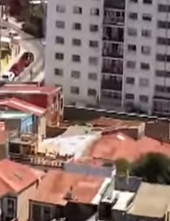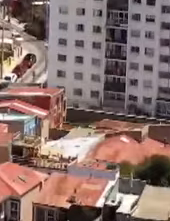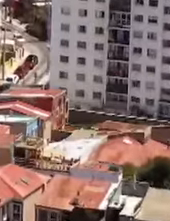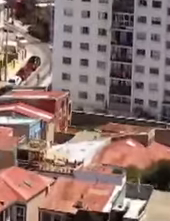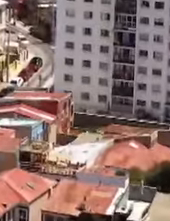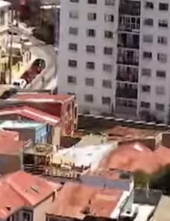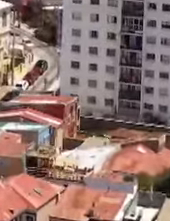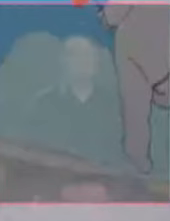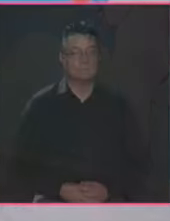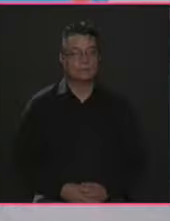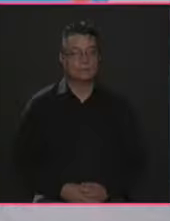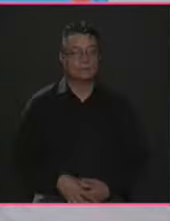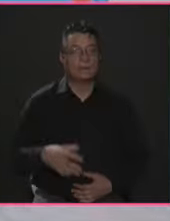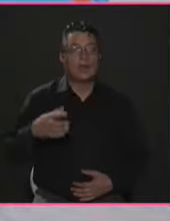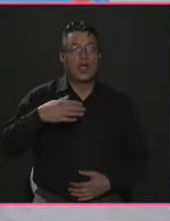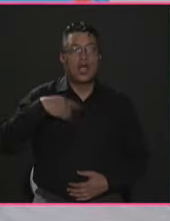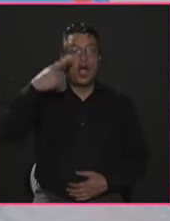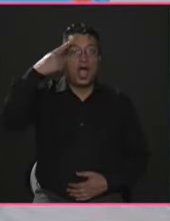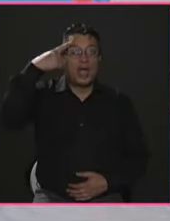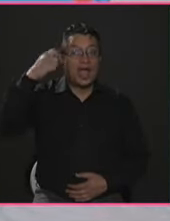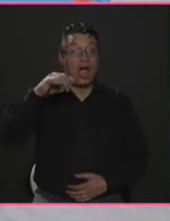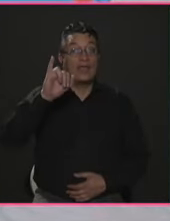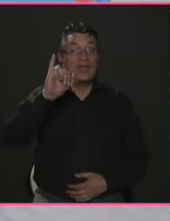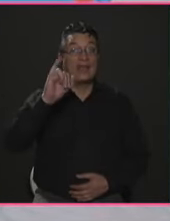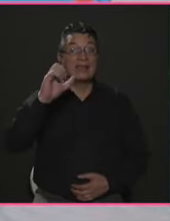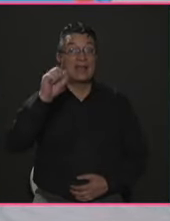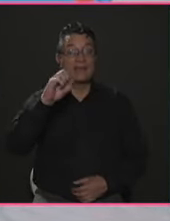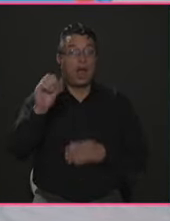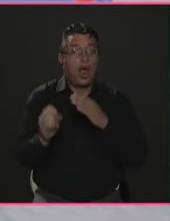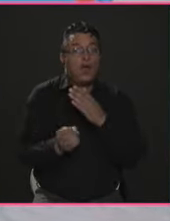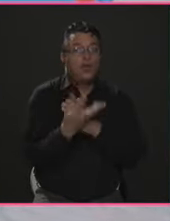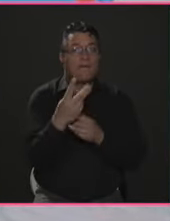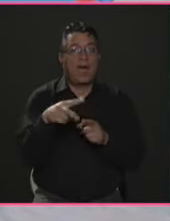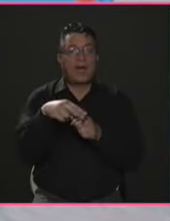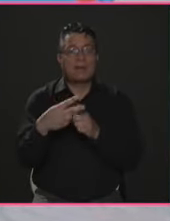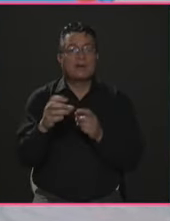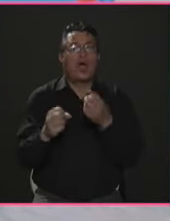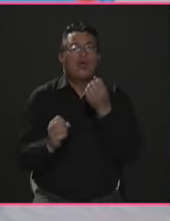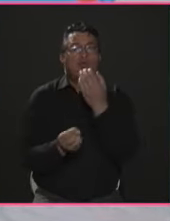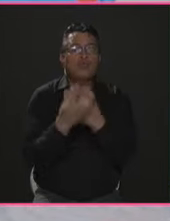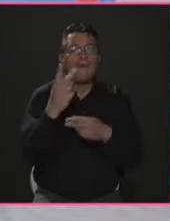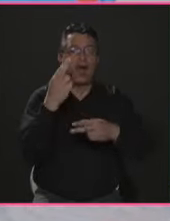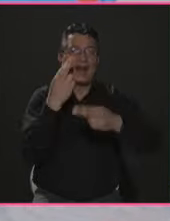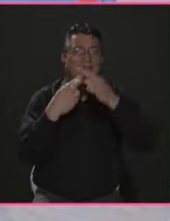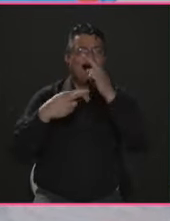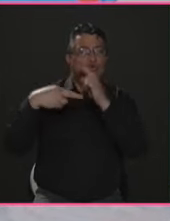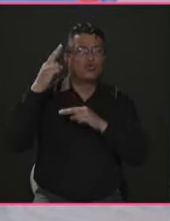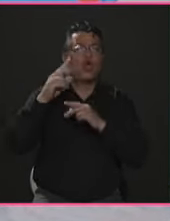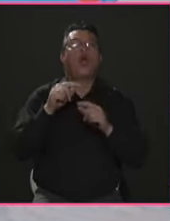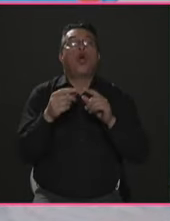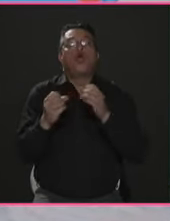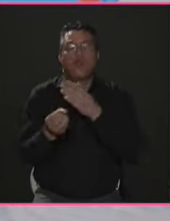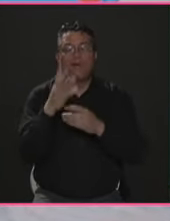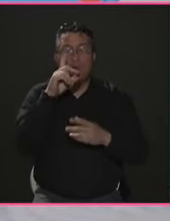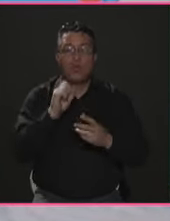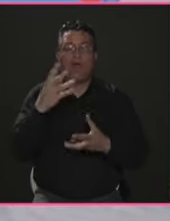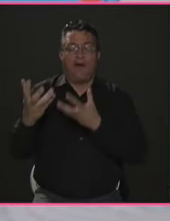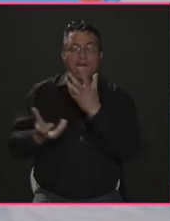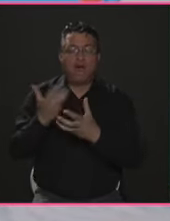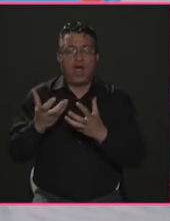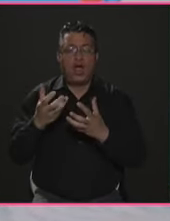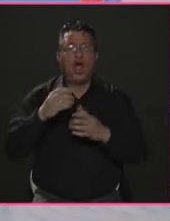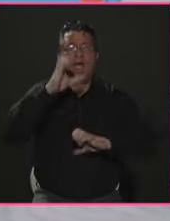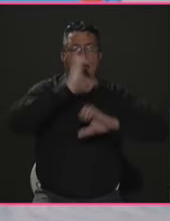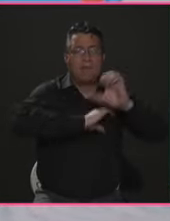Yo creo que la Inteligencia artificial es una nueva herramienta Es como la nueva Revolución o sea pensando en la revolución del fuego la agricultura la